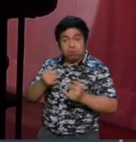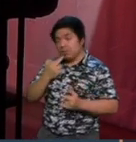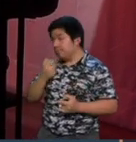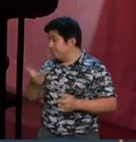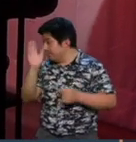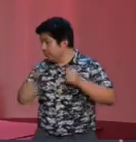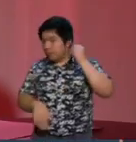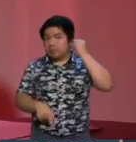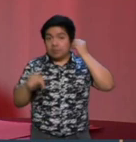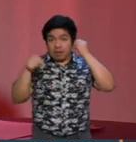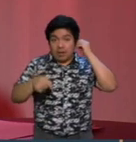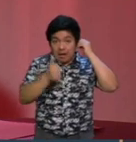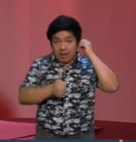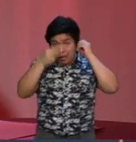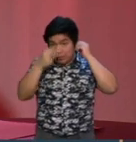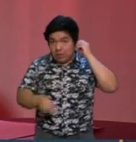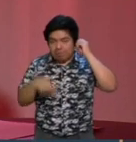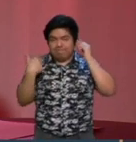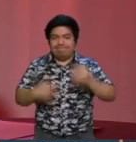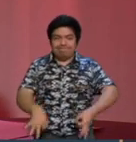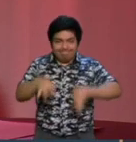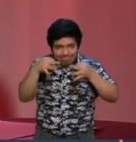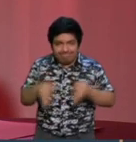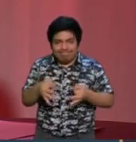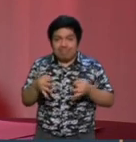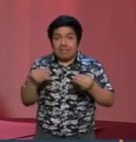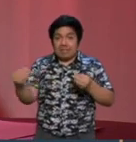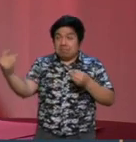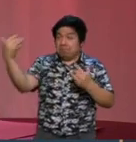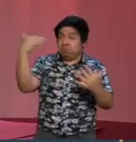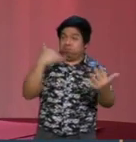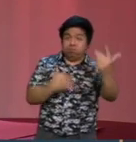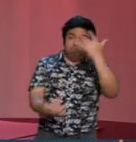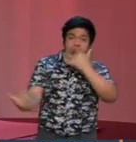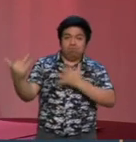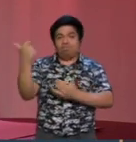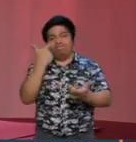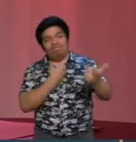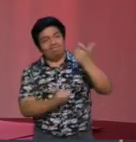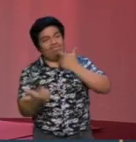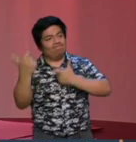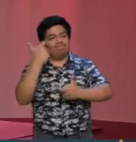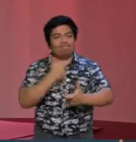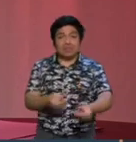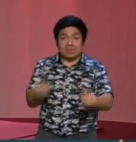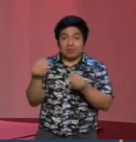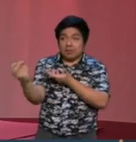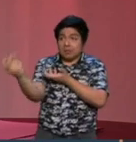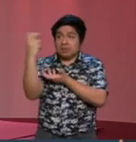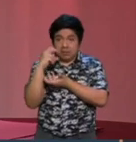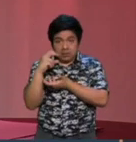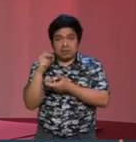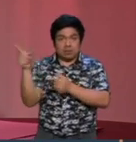Ciudad de México hoy es un polo de atracción económica, vivimos uno de sus mejores momentos en inversión